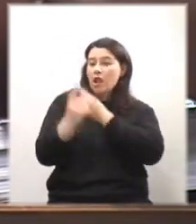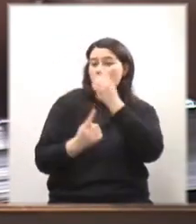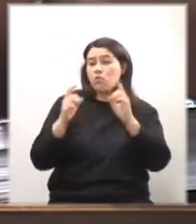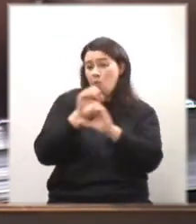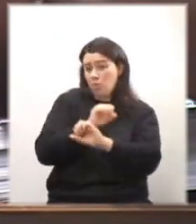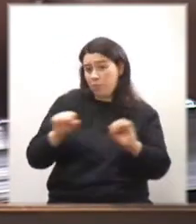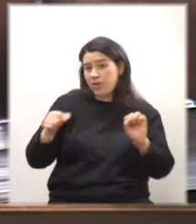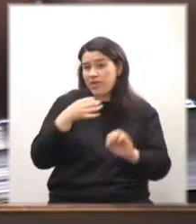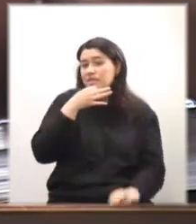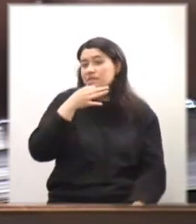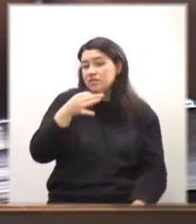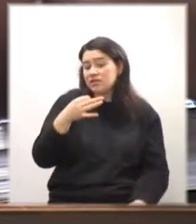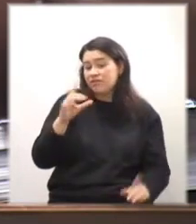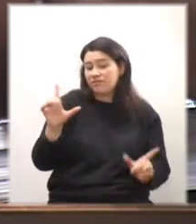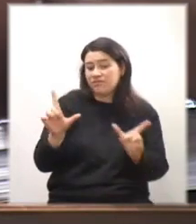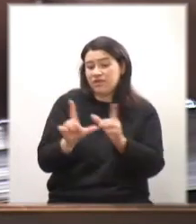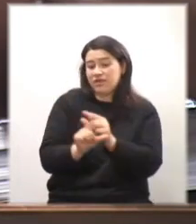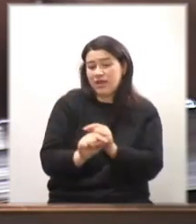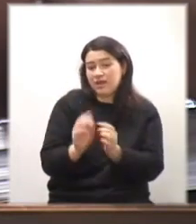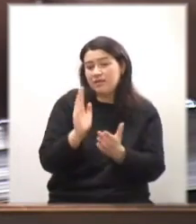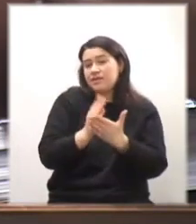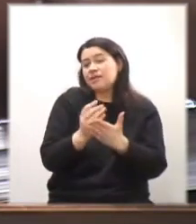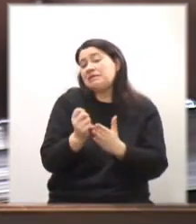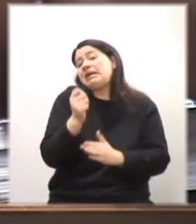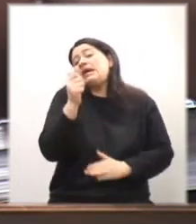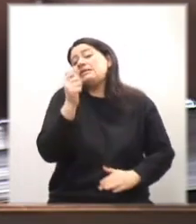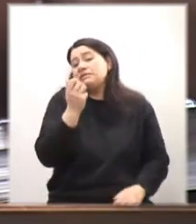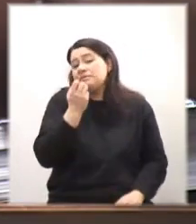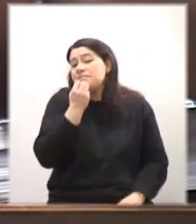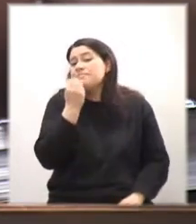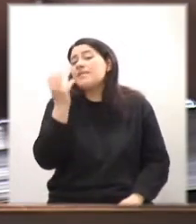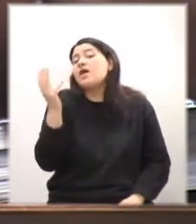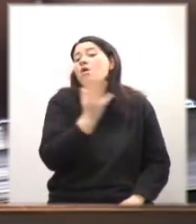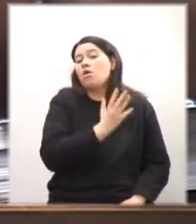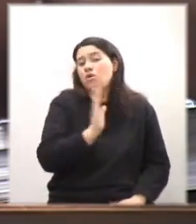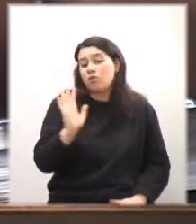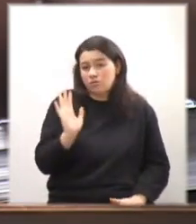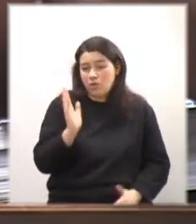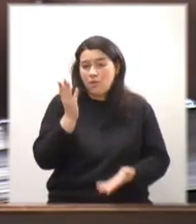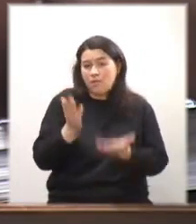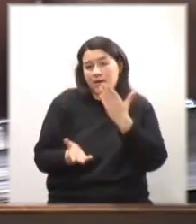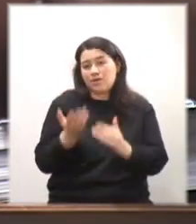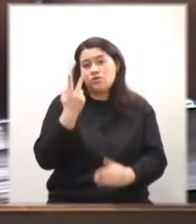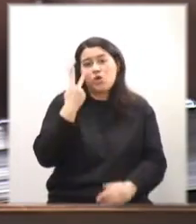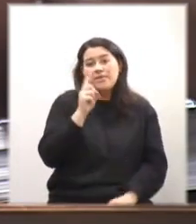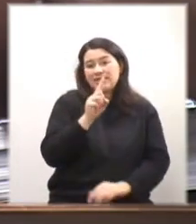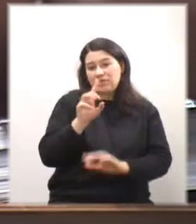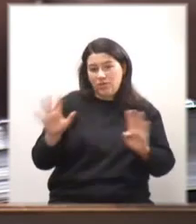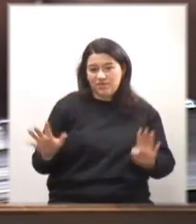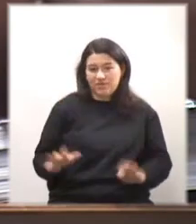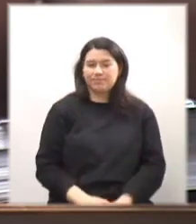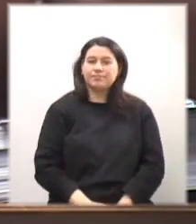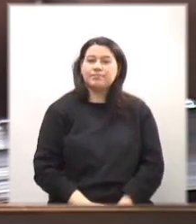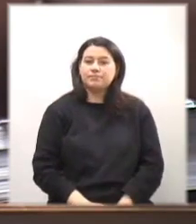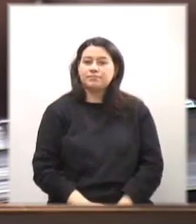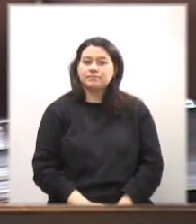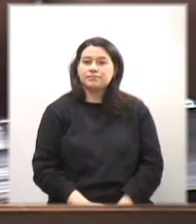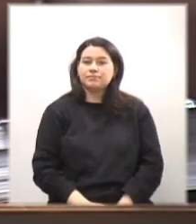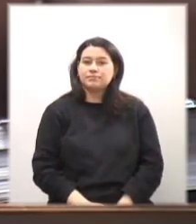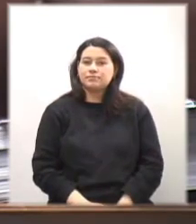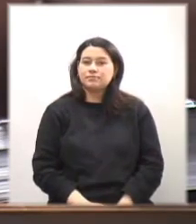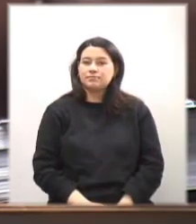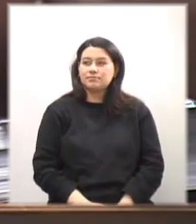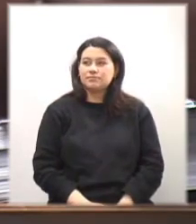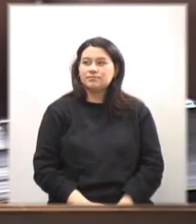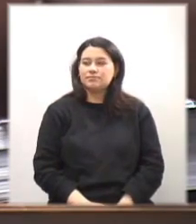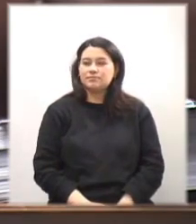que pueda estar al final del periodo levemente mejor a como estaba en el 2019.